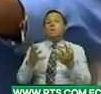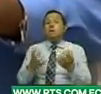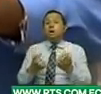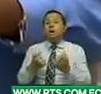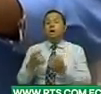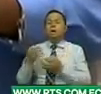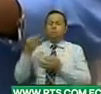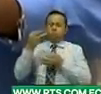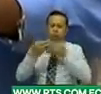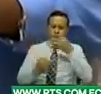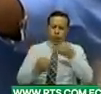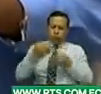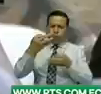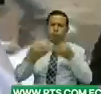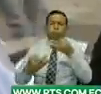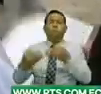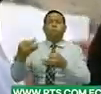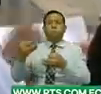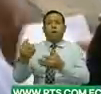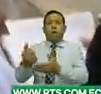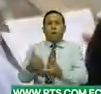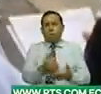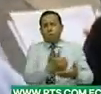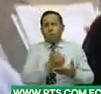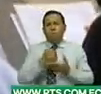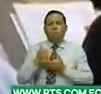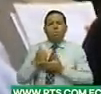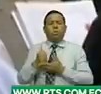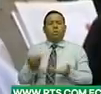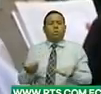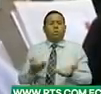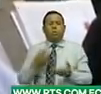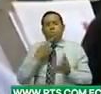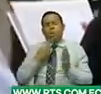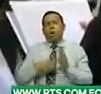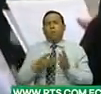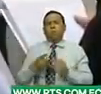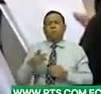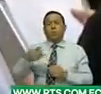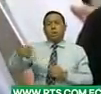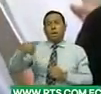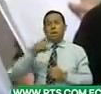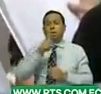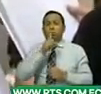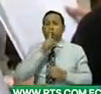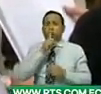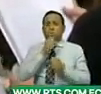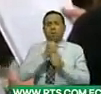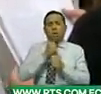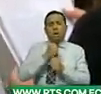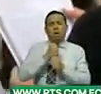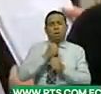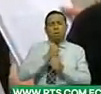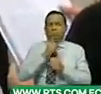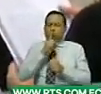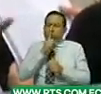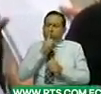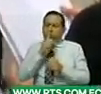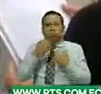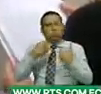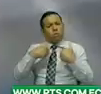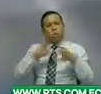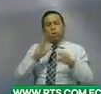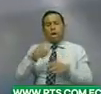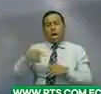justicia en cada uno de los casos. Aunque ellos estén trabajando calladito, pero están trabajando para sacar algún provecho de